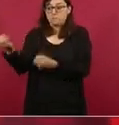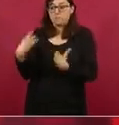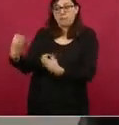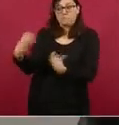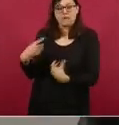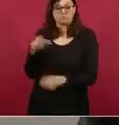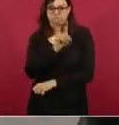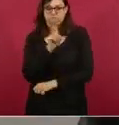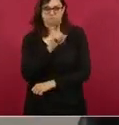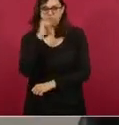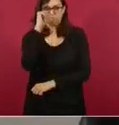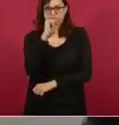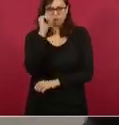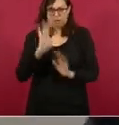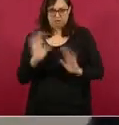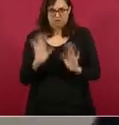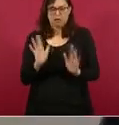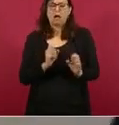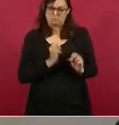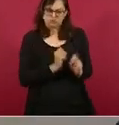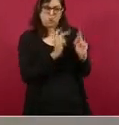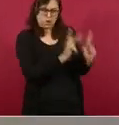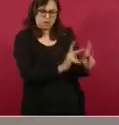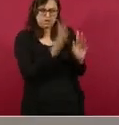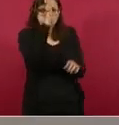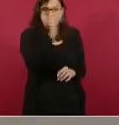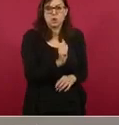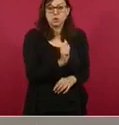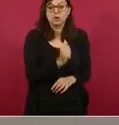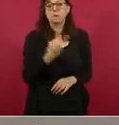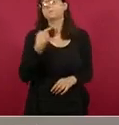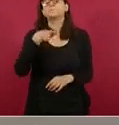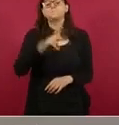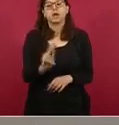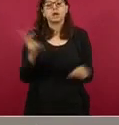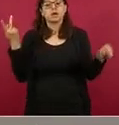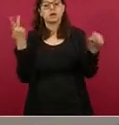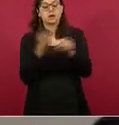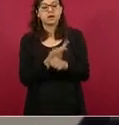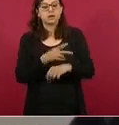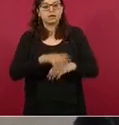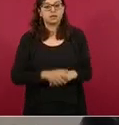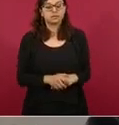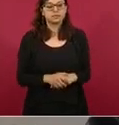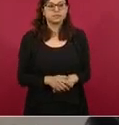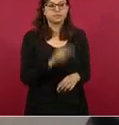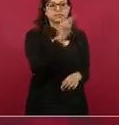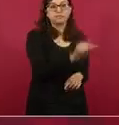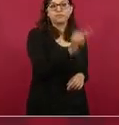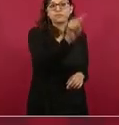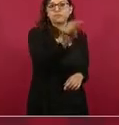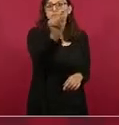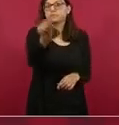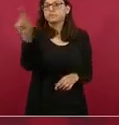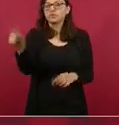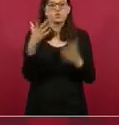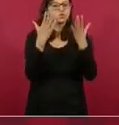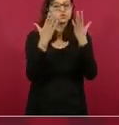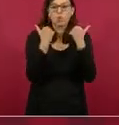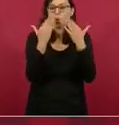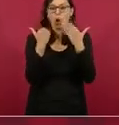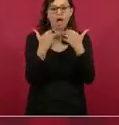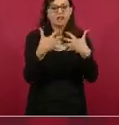planta, pero acá no solo era para la planta, sino, a ver, inscríbete,